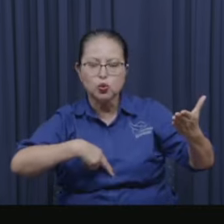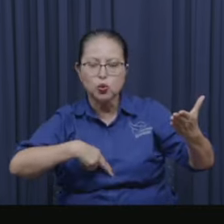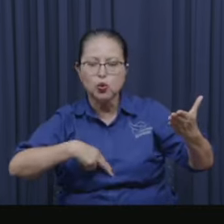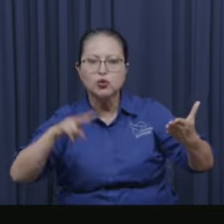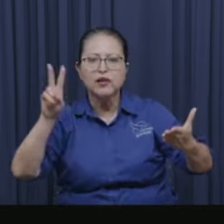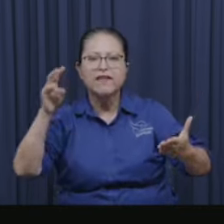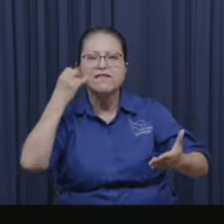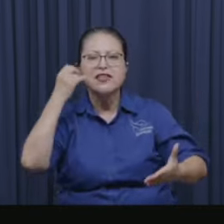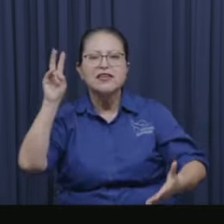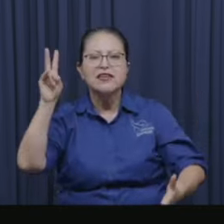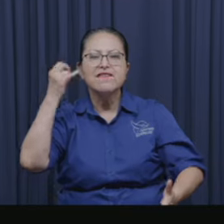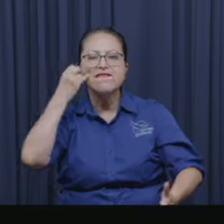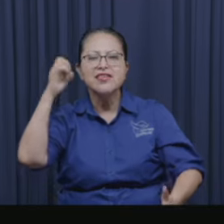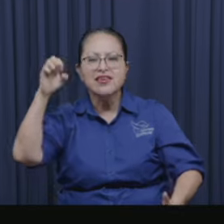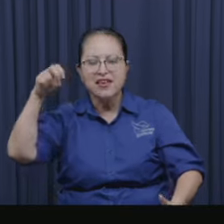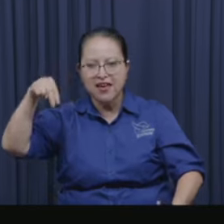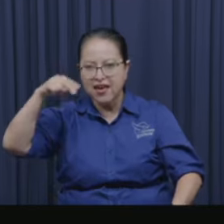vivientes